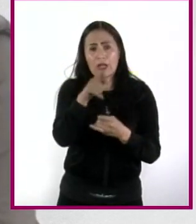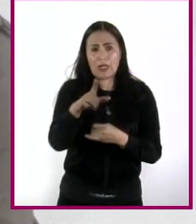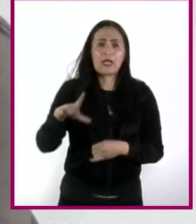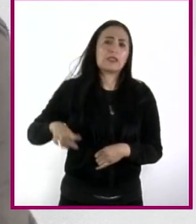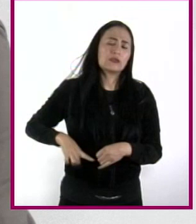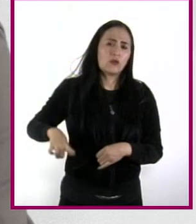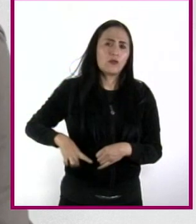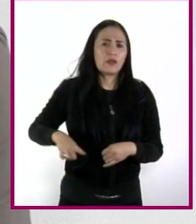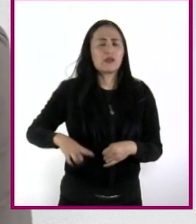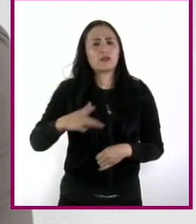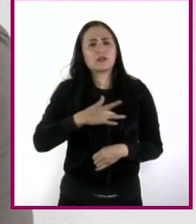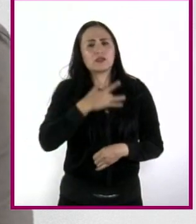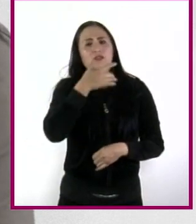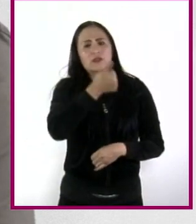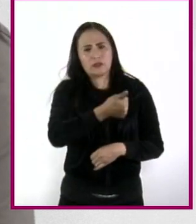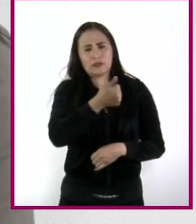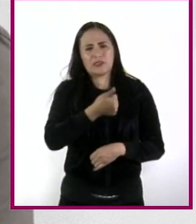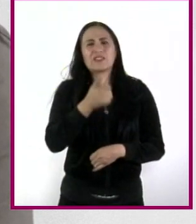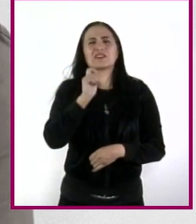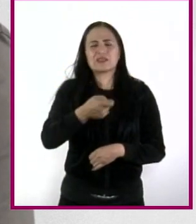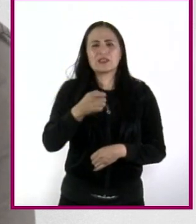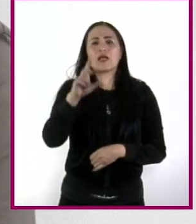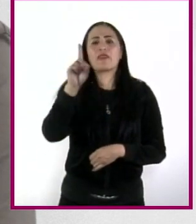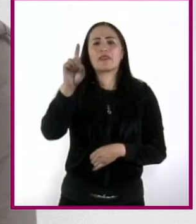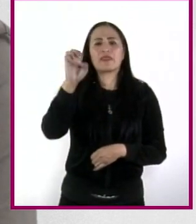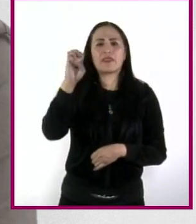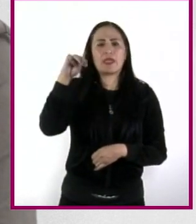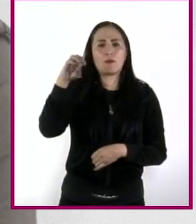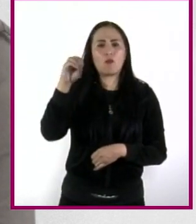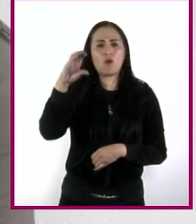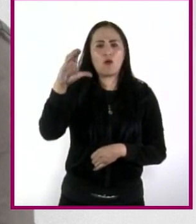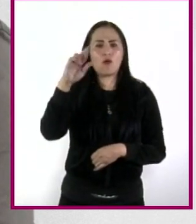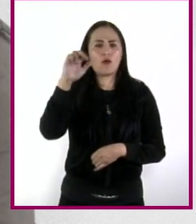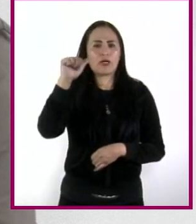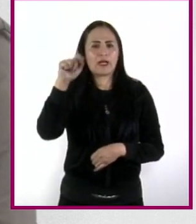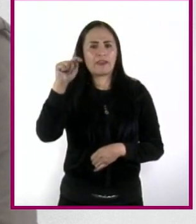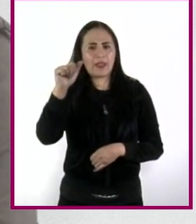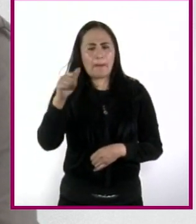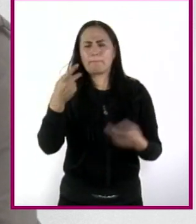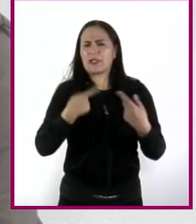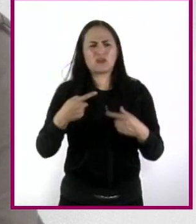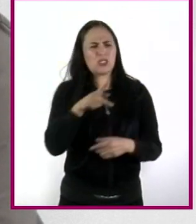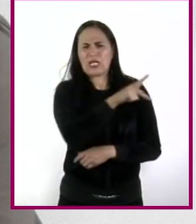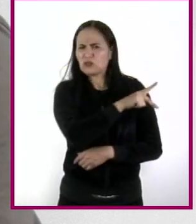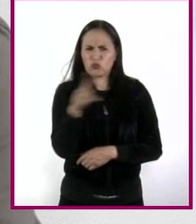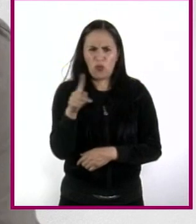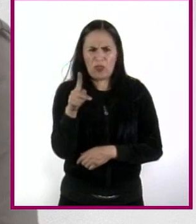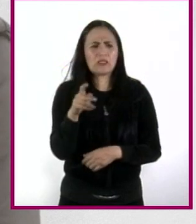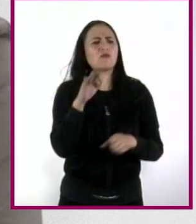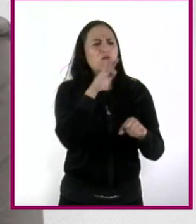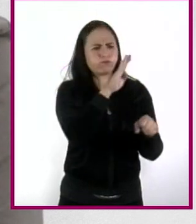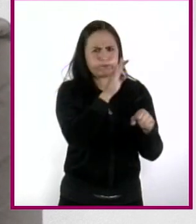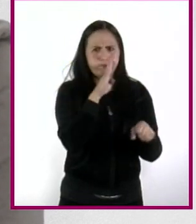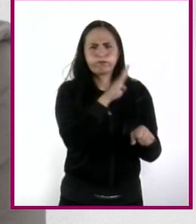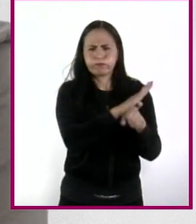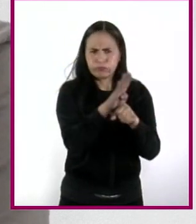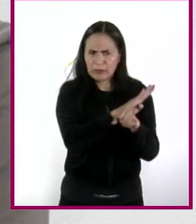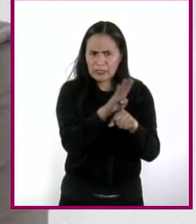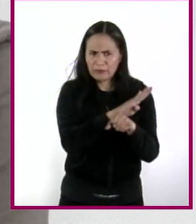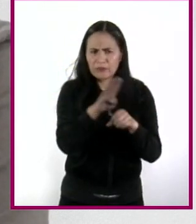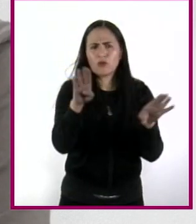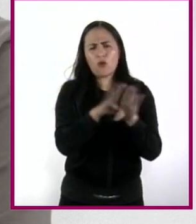modelo socialdemócrata, que toma en cuenta a toda la población como objeto de beneficios proporcionados por el Estado a través de